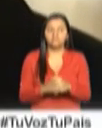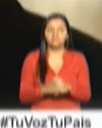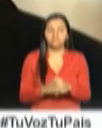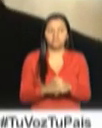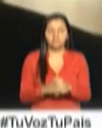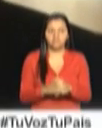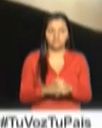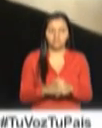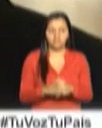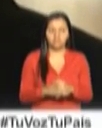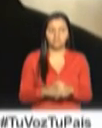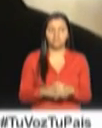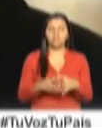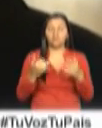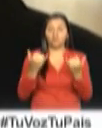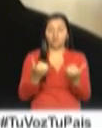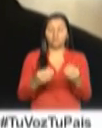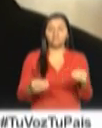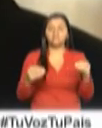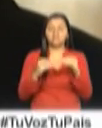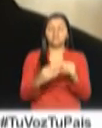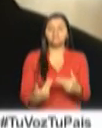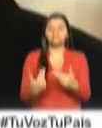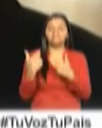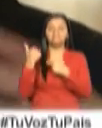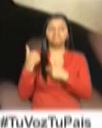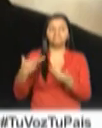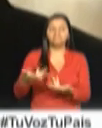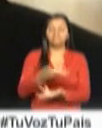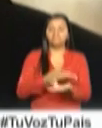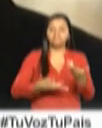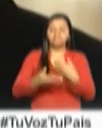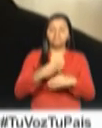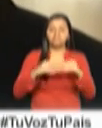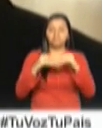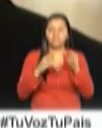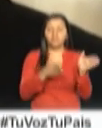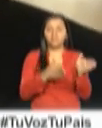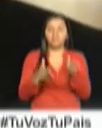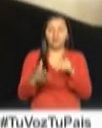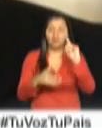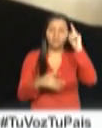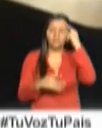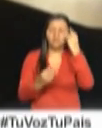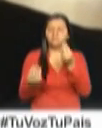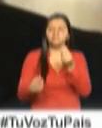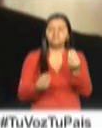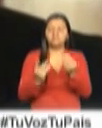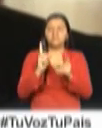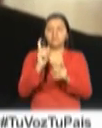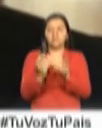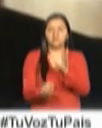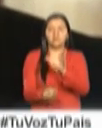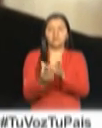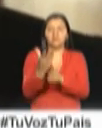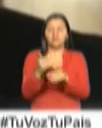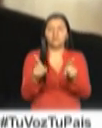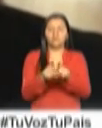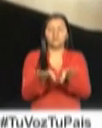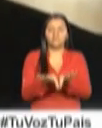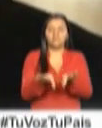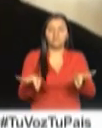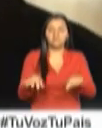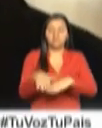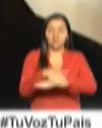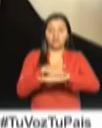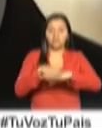queremos compartir con la política del gobierno es crear este bachillerato